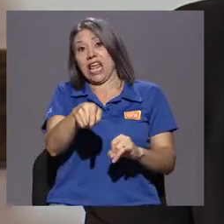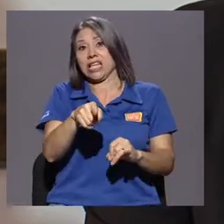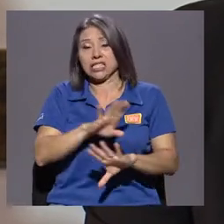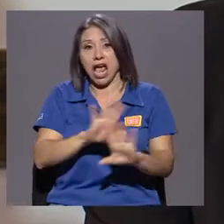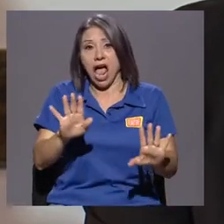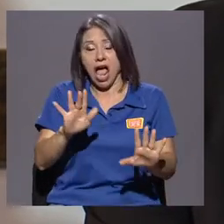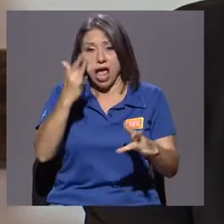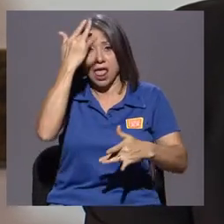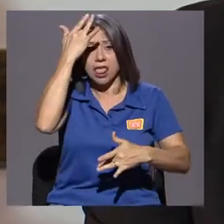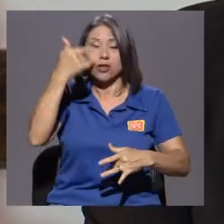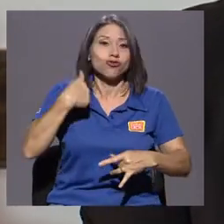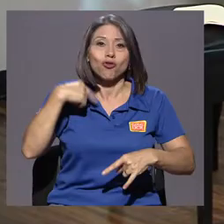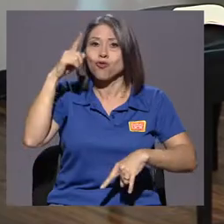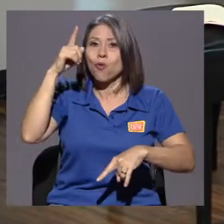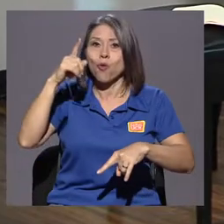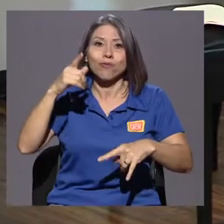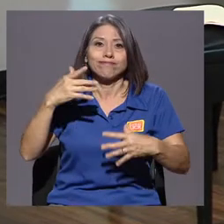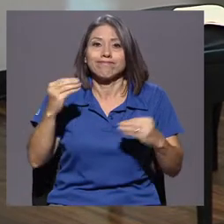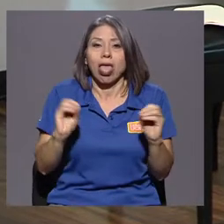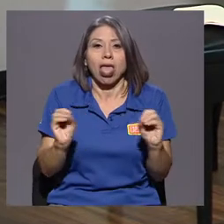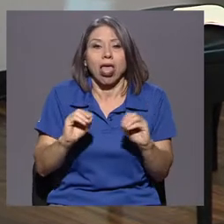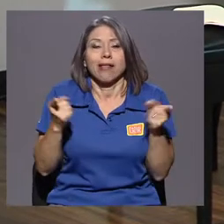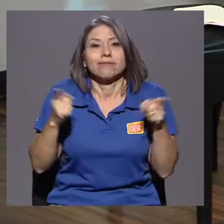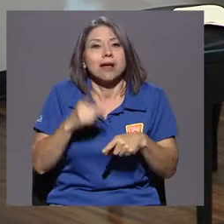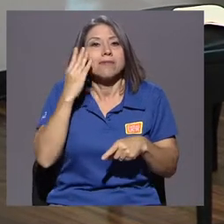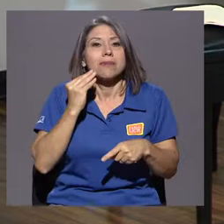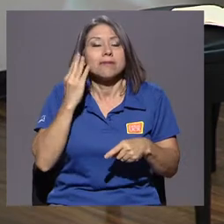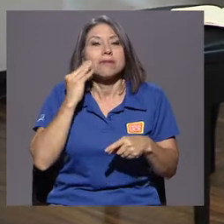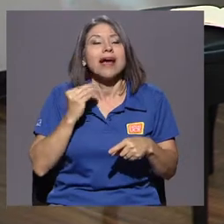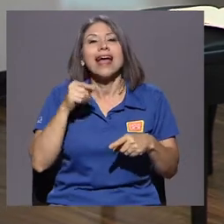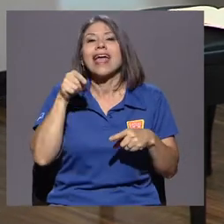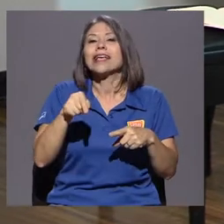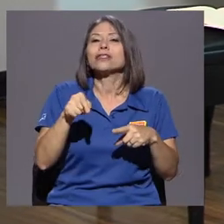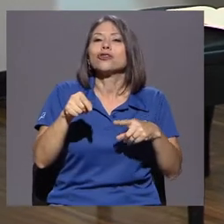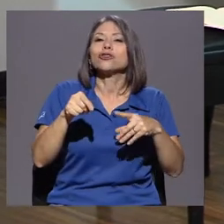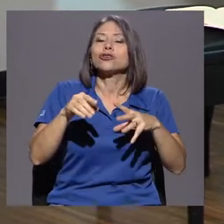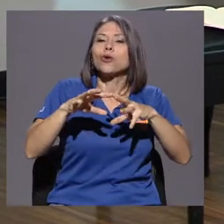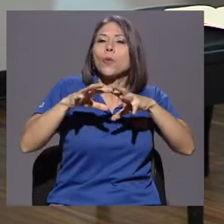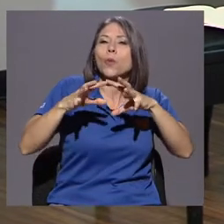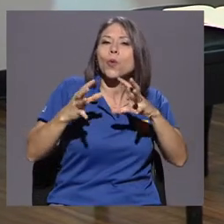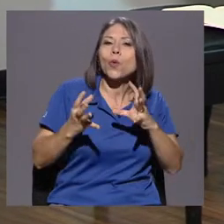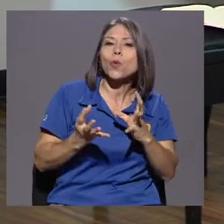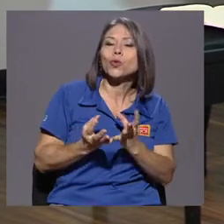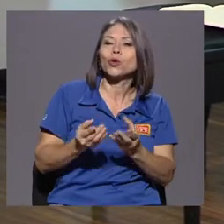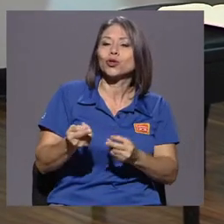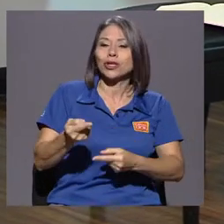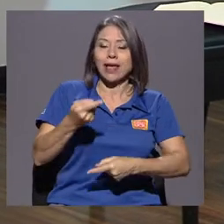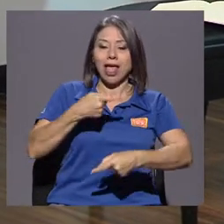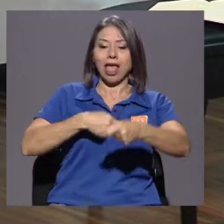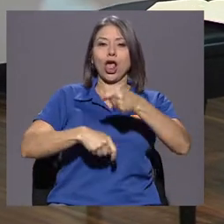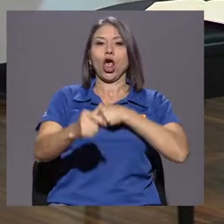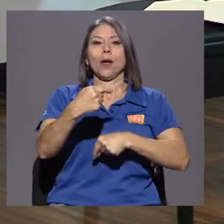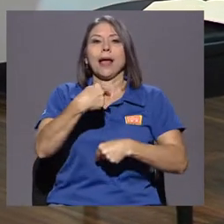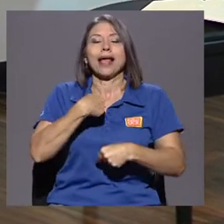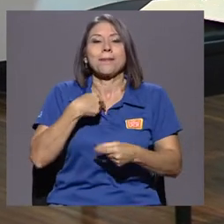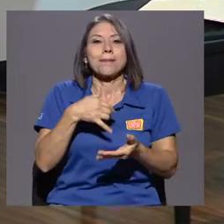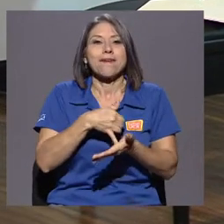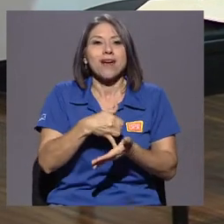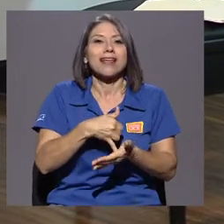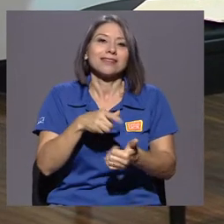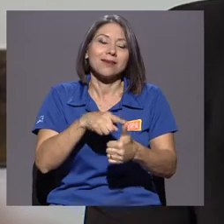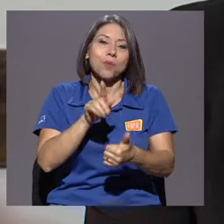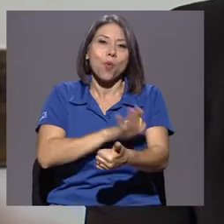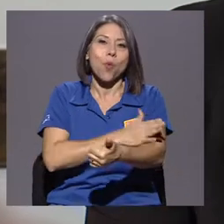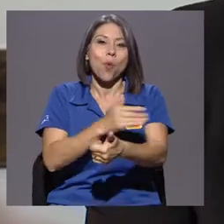tenido esos mundos que vinieron a compensar me de mis otras falencias que fueron la